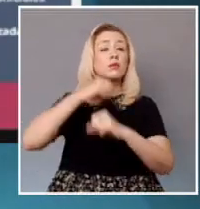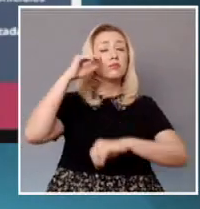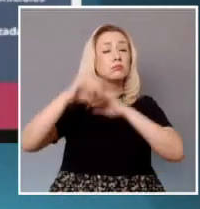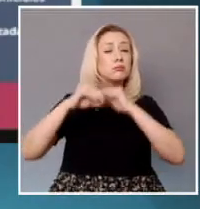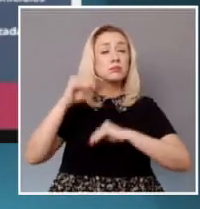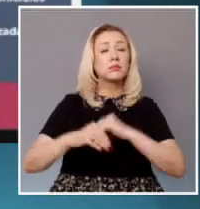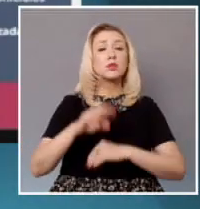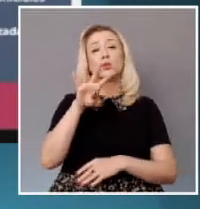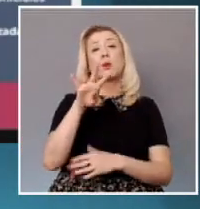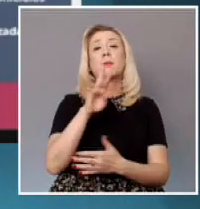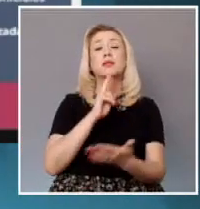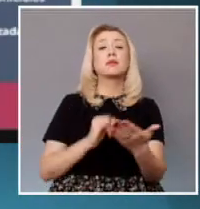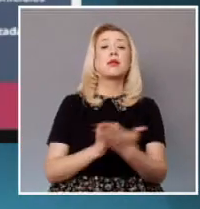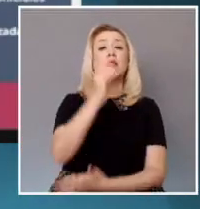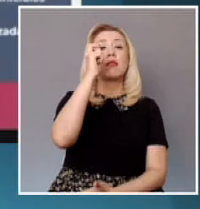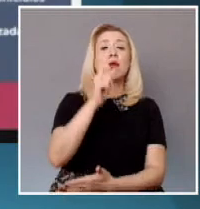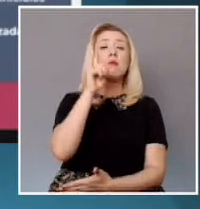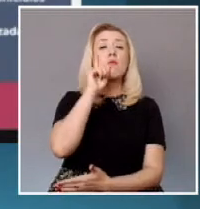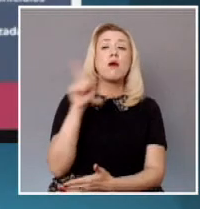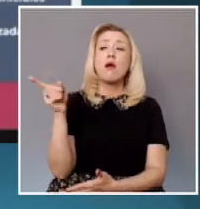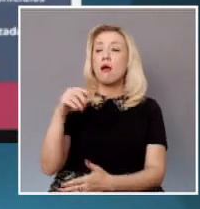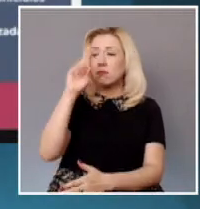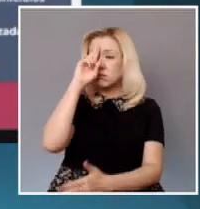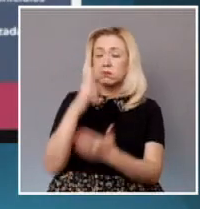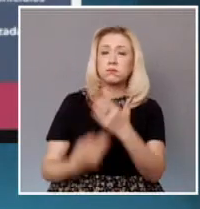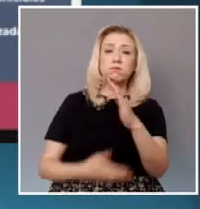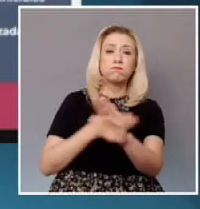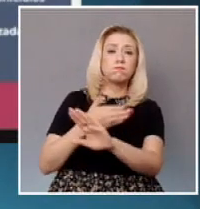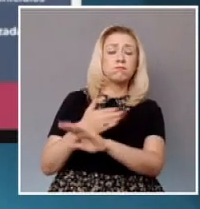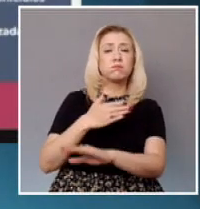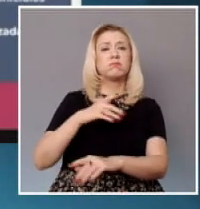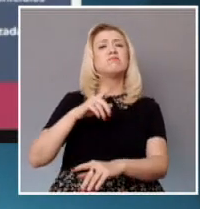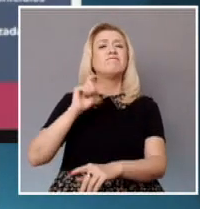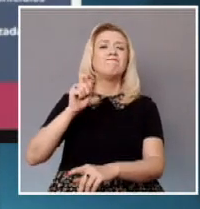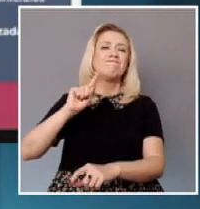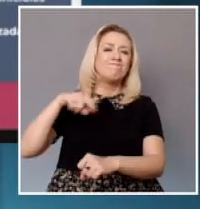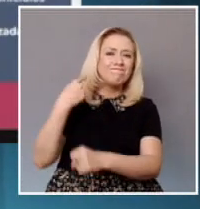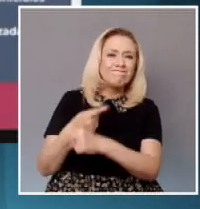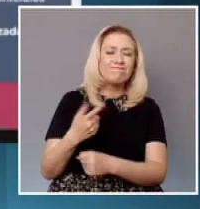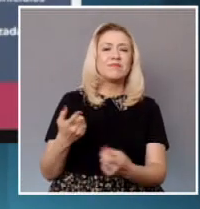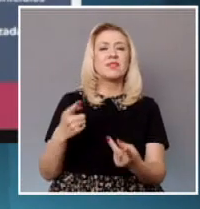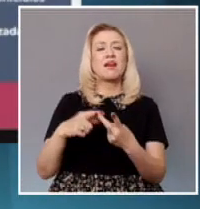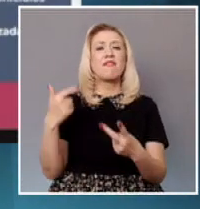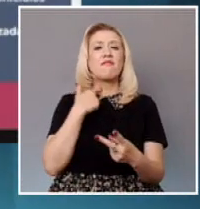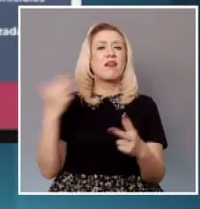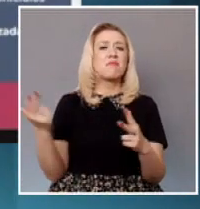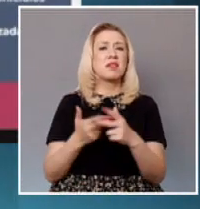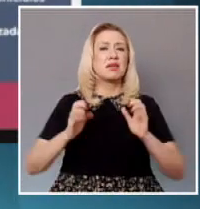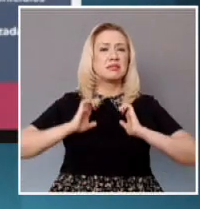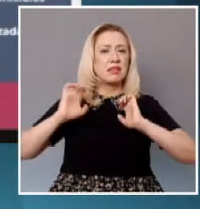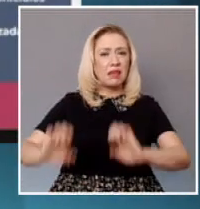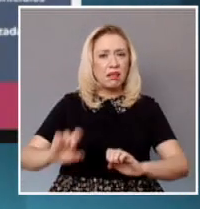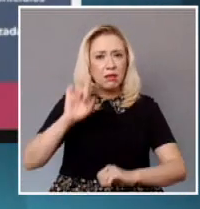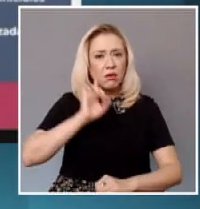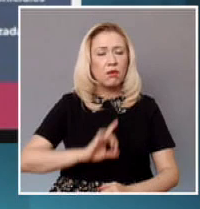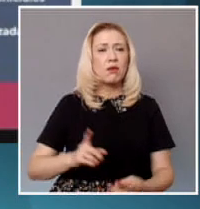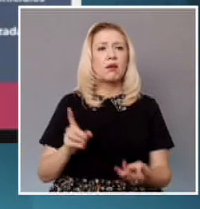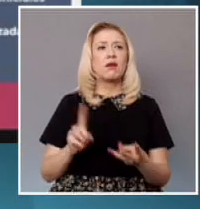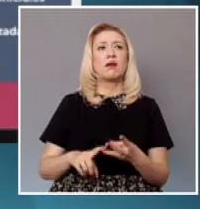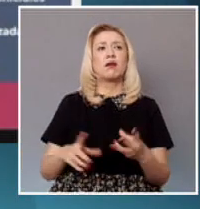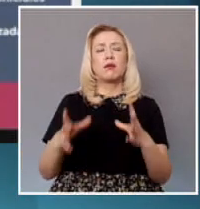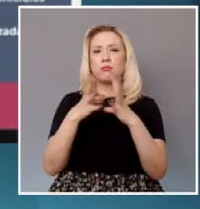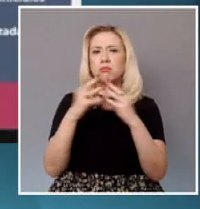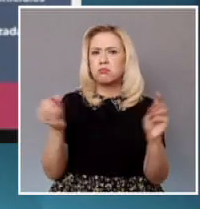a favor de mujeres víctimas de violencia sexual, feminicidio, desaparición forzada y criminalización dentro del